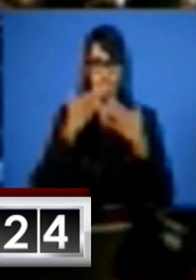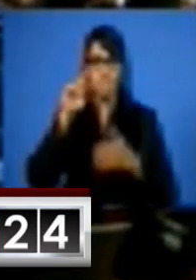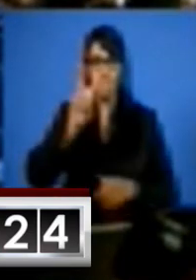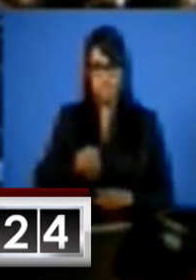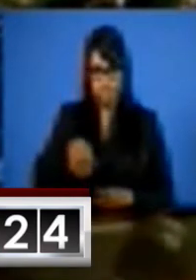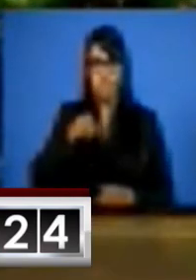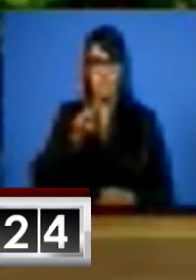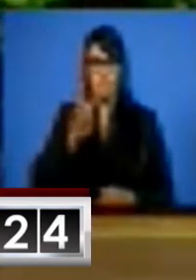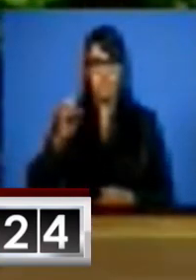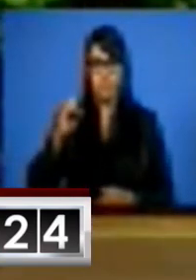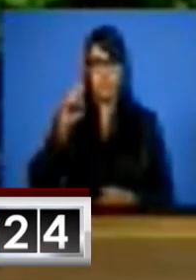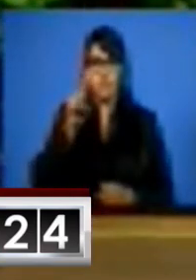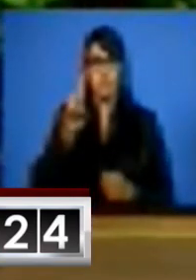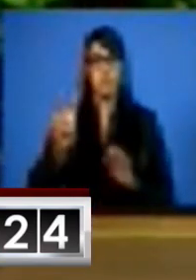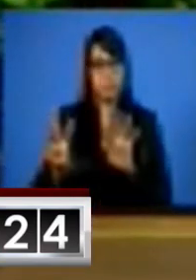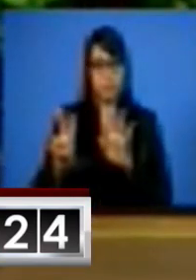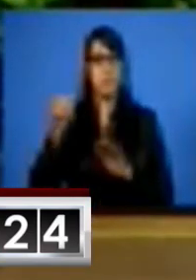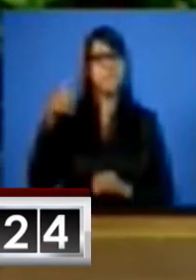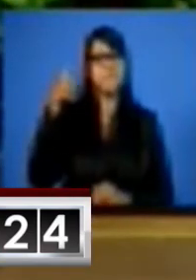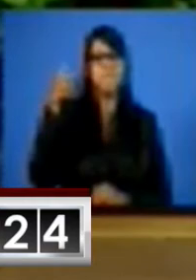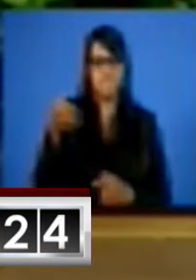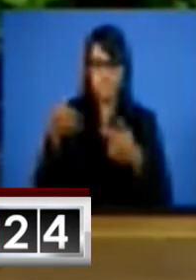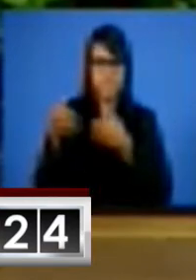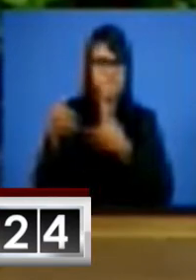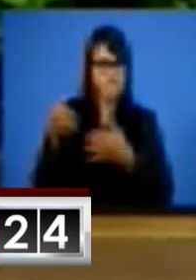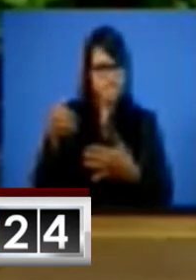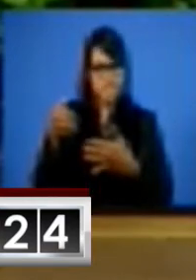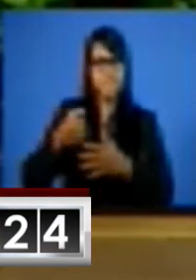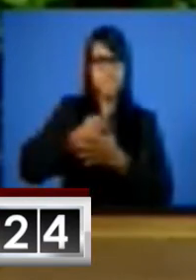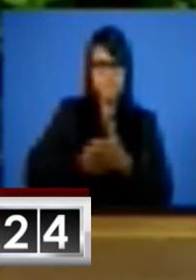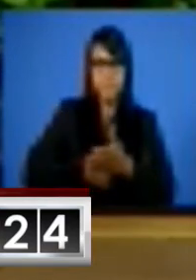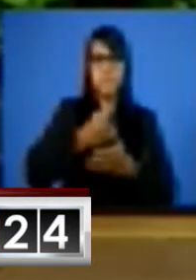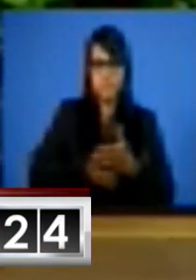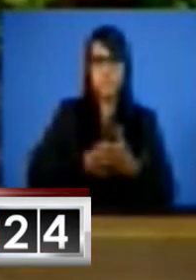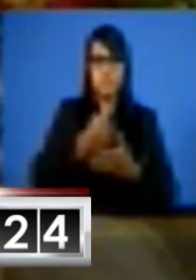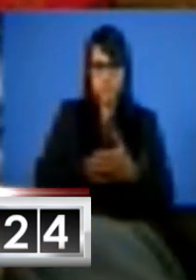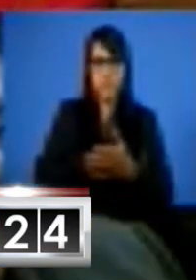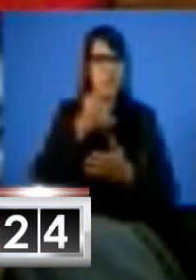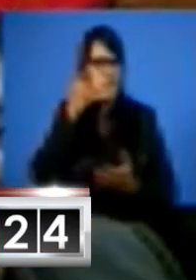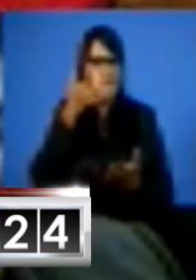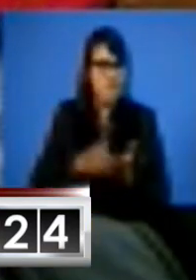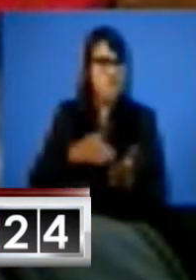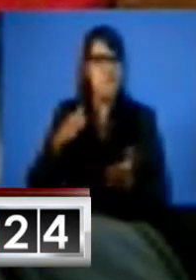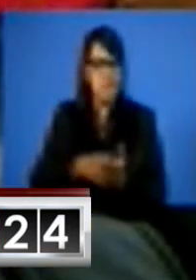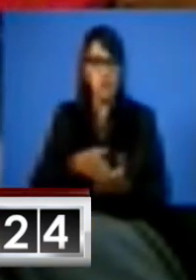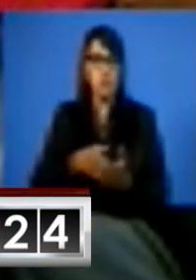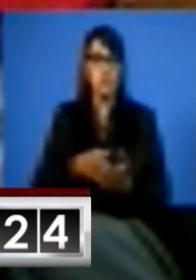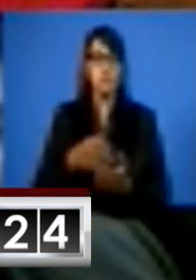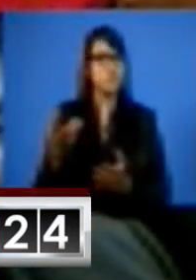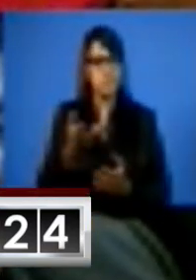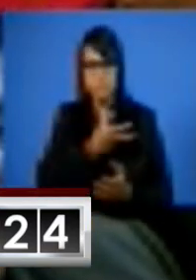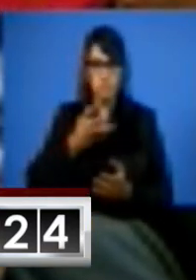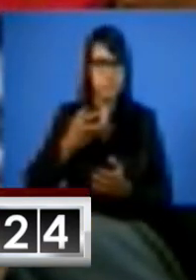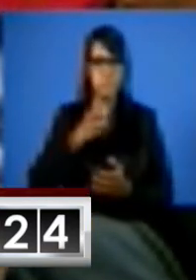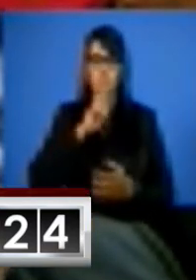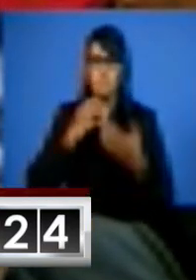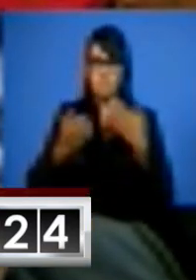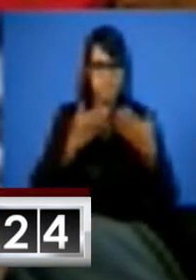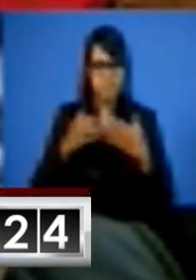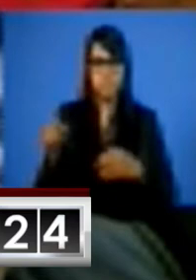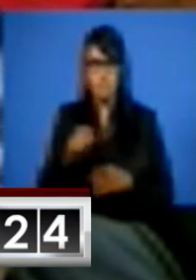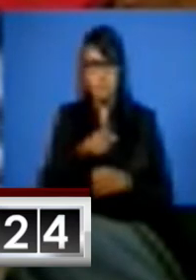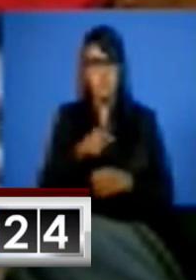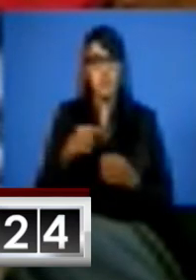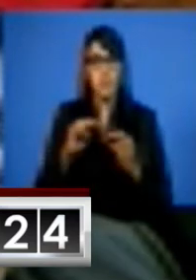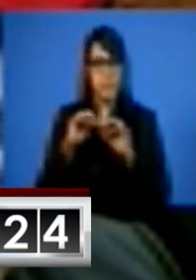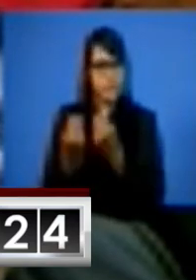2017 será el año de la lucha contra las distorsiones golpeamos contundentemente a